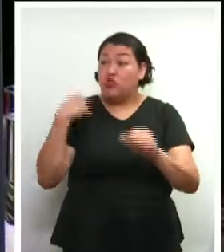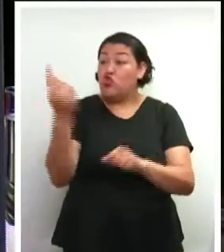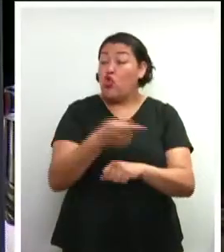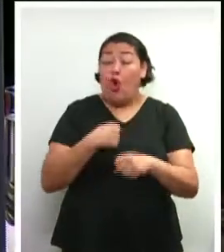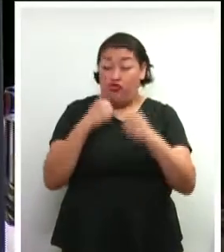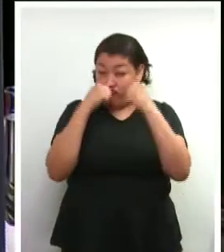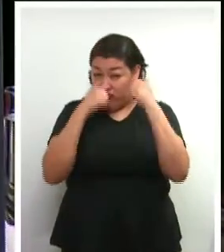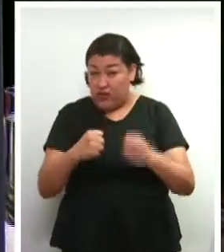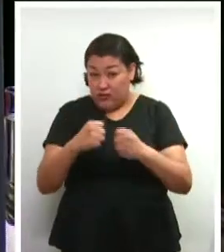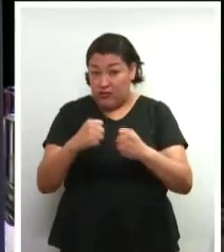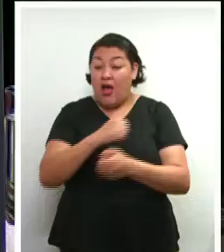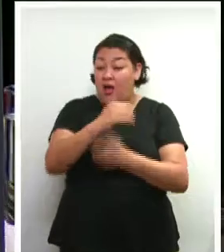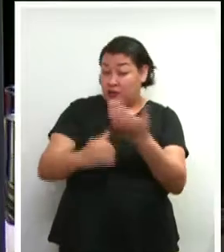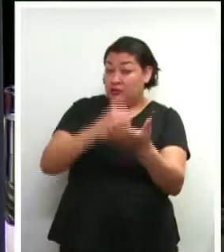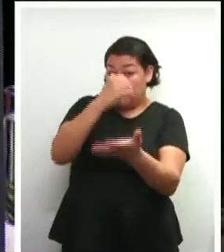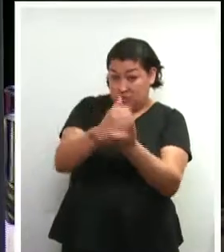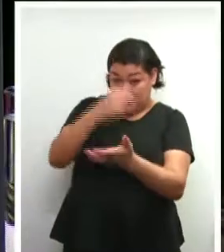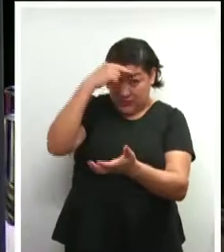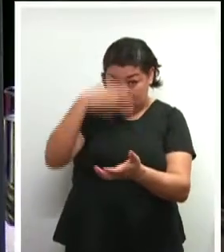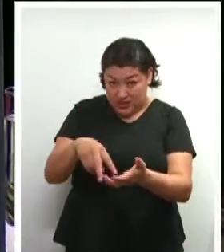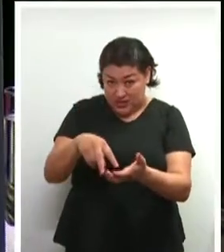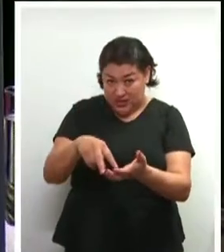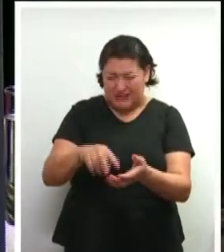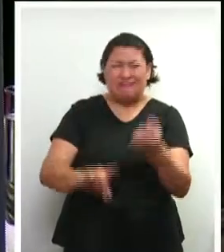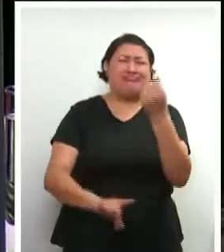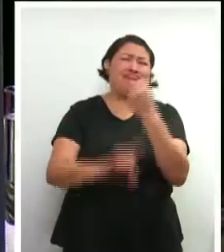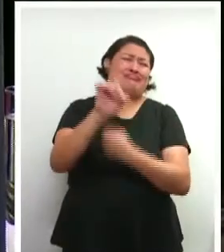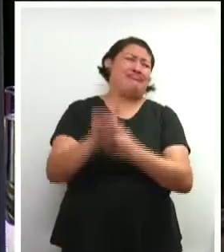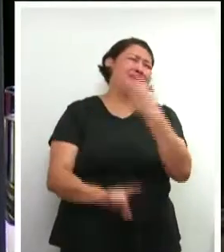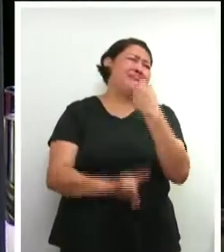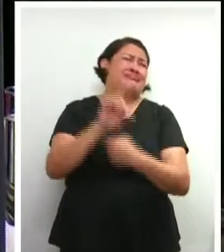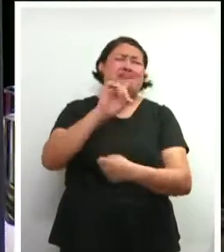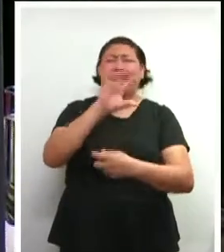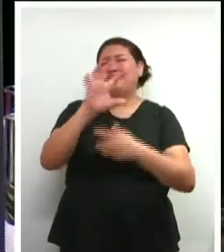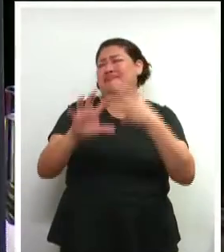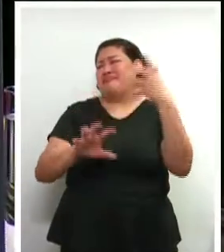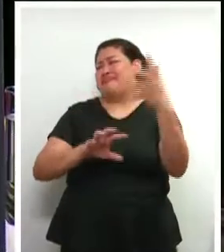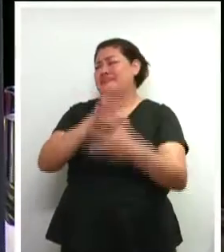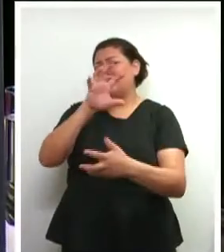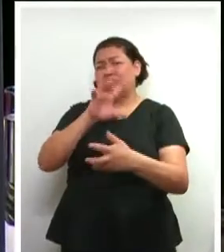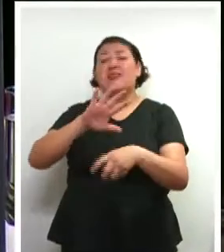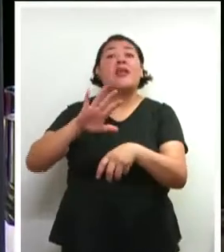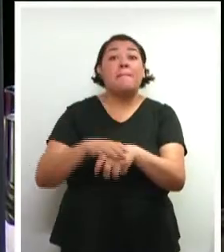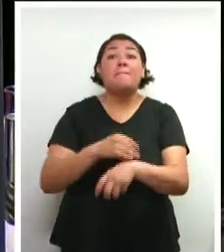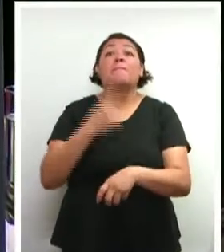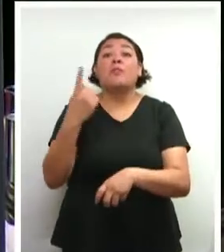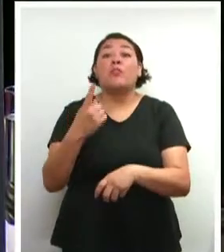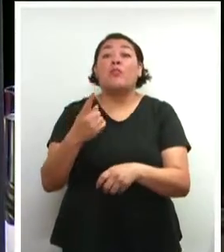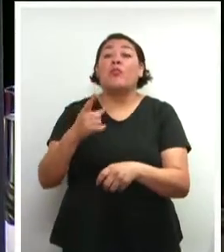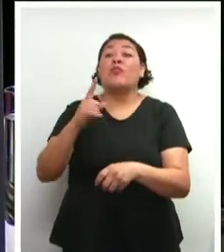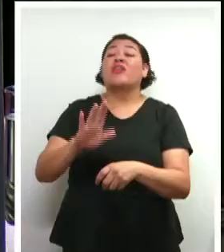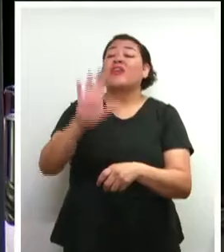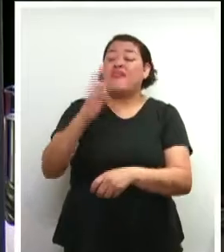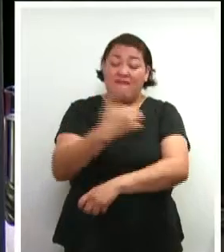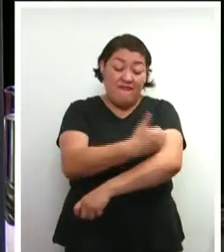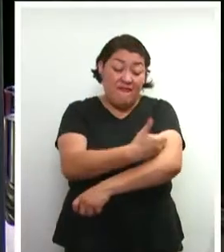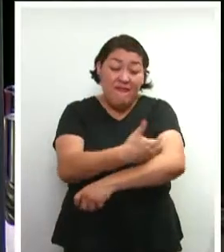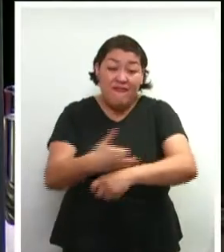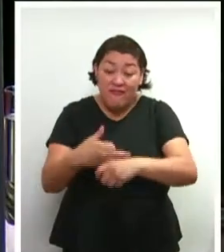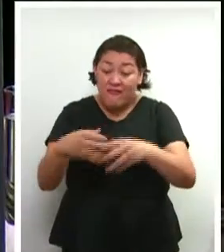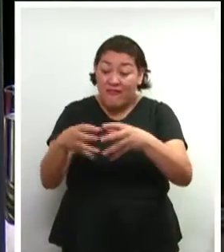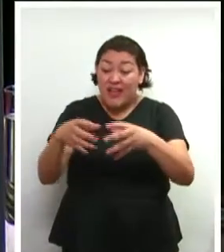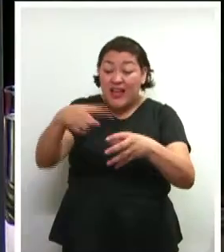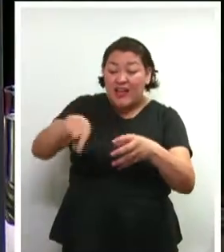nombre de nuestra ciudad se nos cae a pedazos y se debe a esa grieta y a ese vacío en nuestros cimientos que es